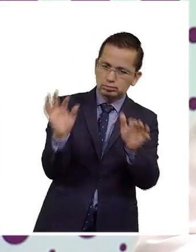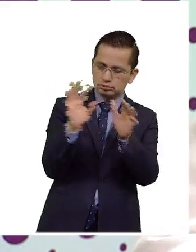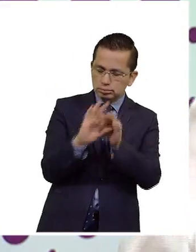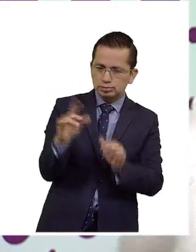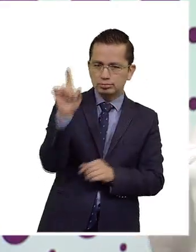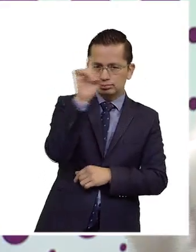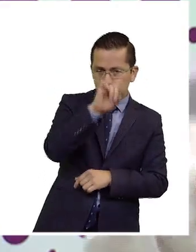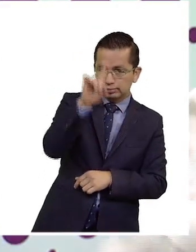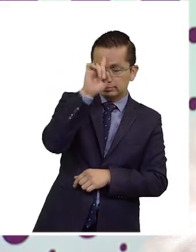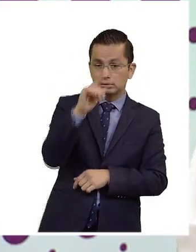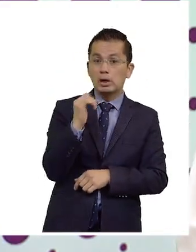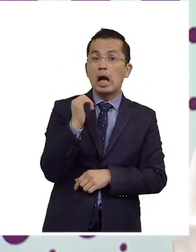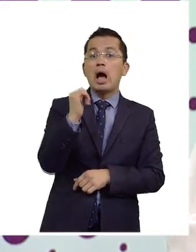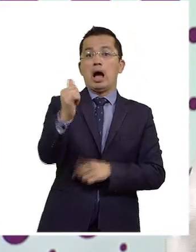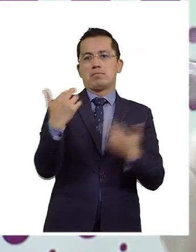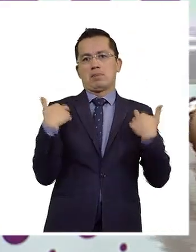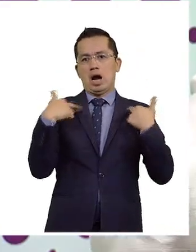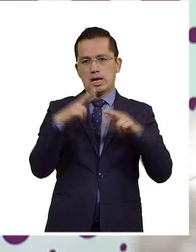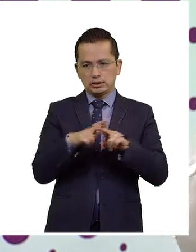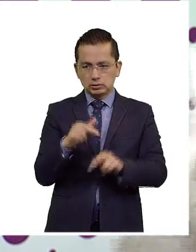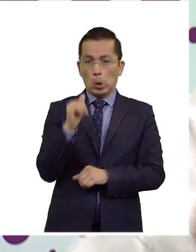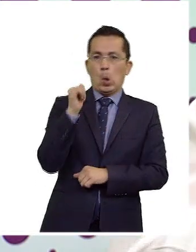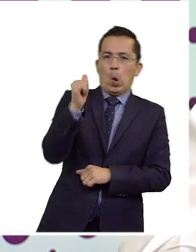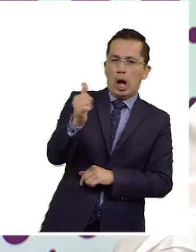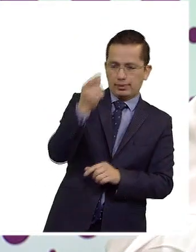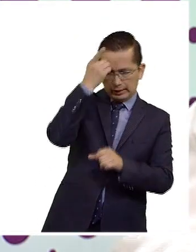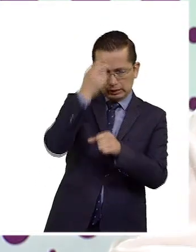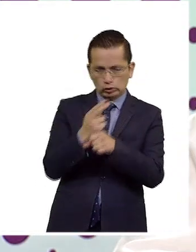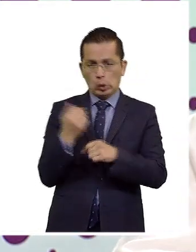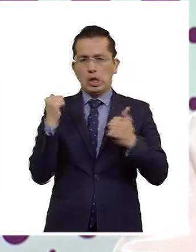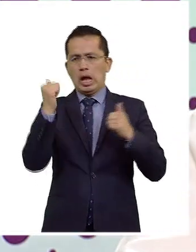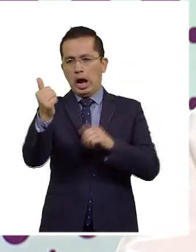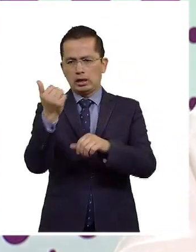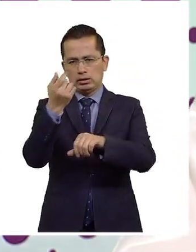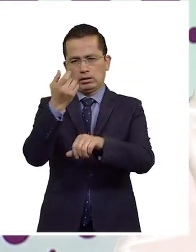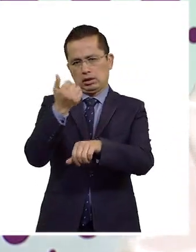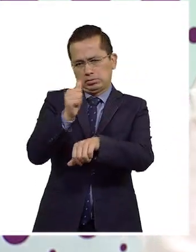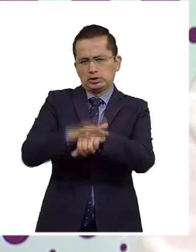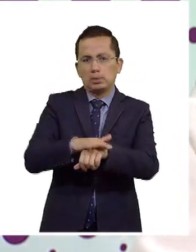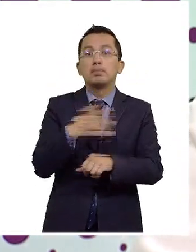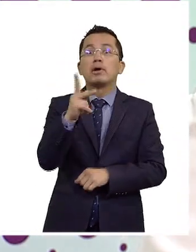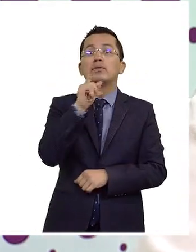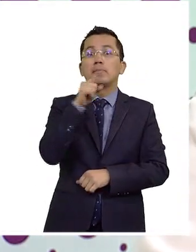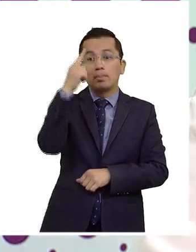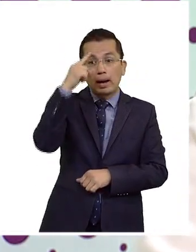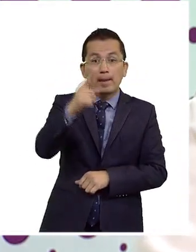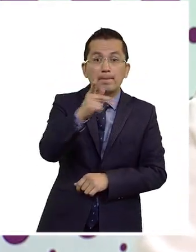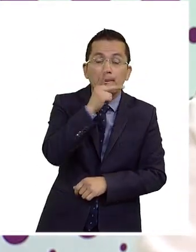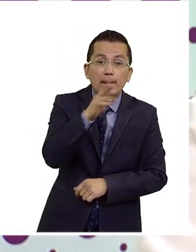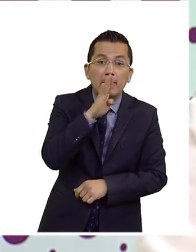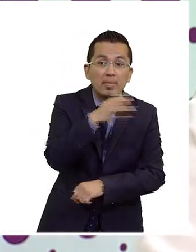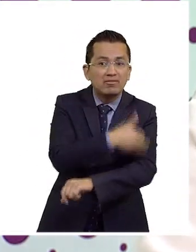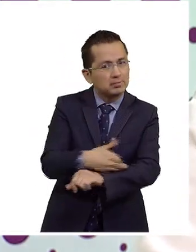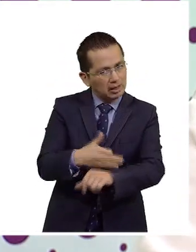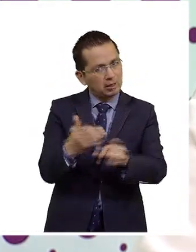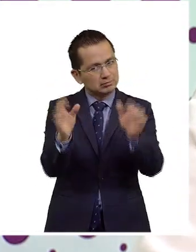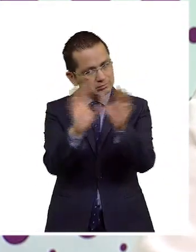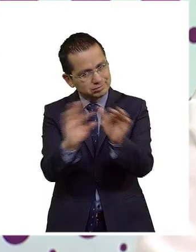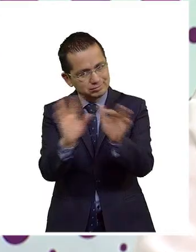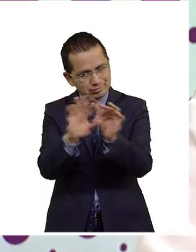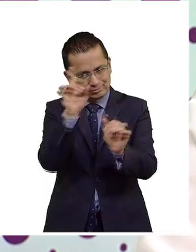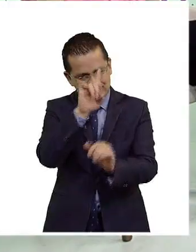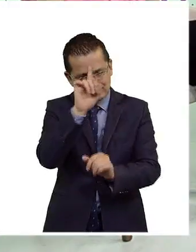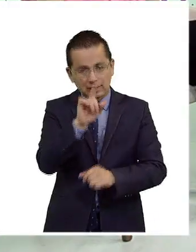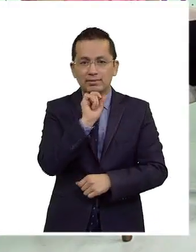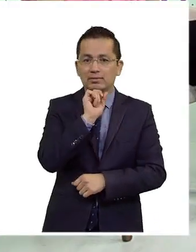personal docente o en el personal administrativo, sino también en las familias. Sí. ¿No? A veces que los niños, la niñez en general,